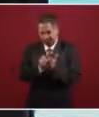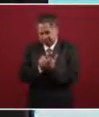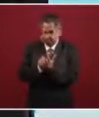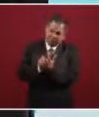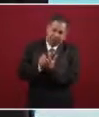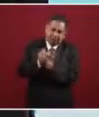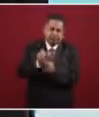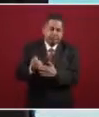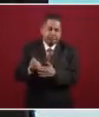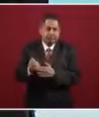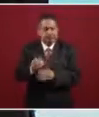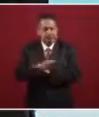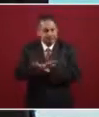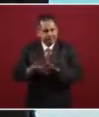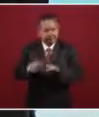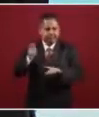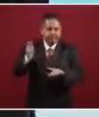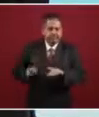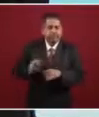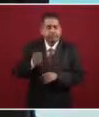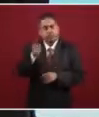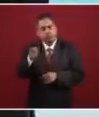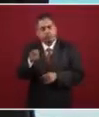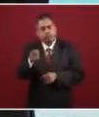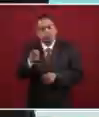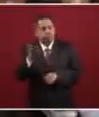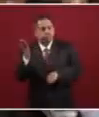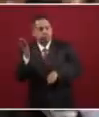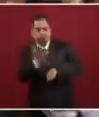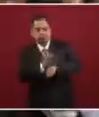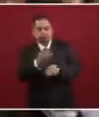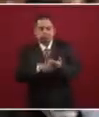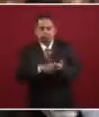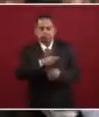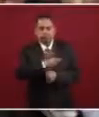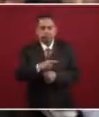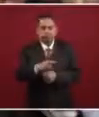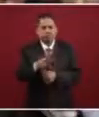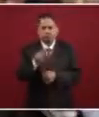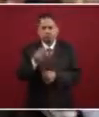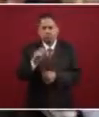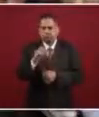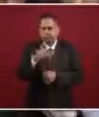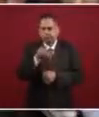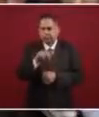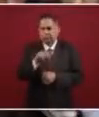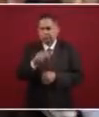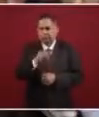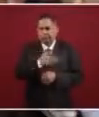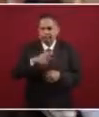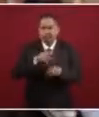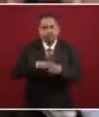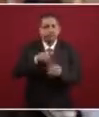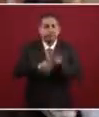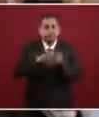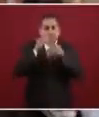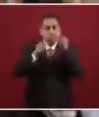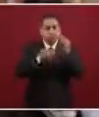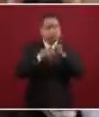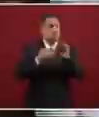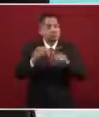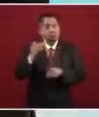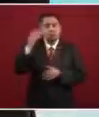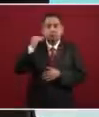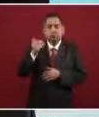e inacatable que usted sancione a su vocero presidencial porque violó la veda de la elección del